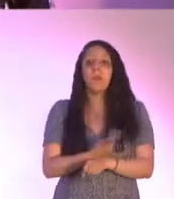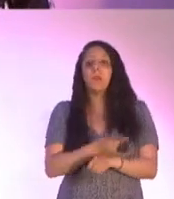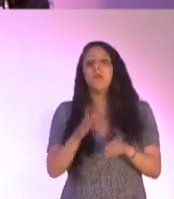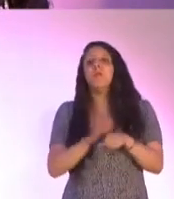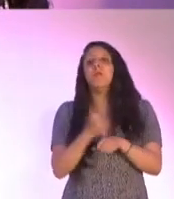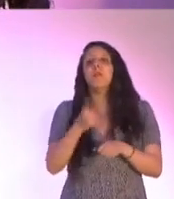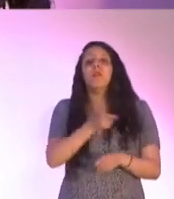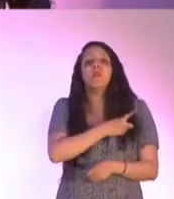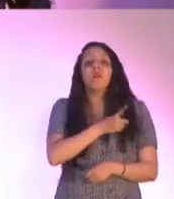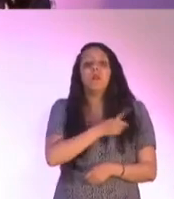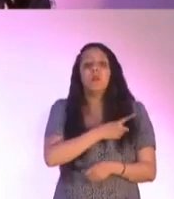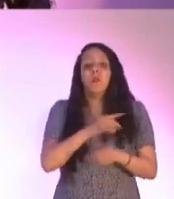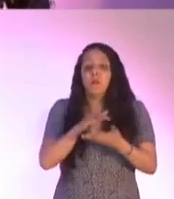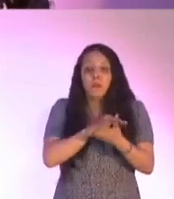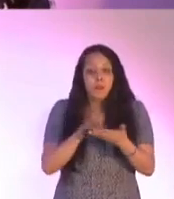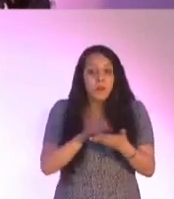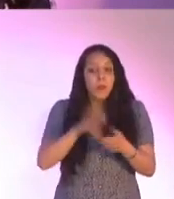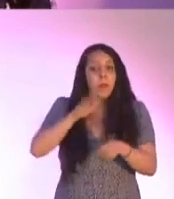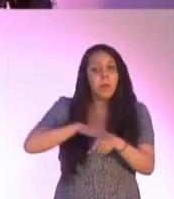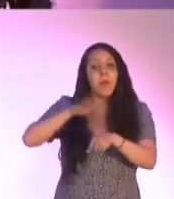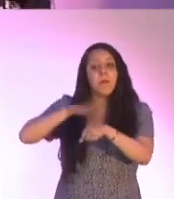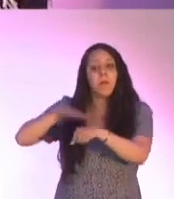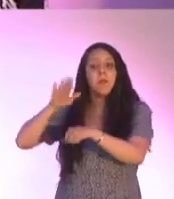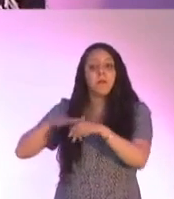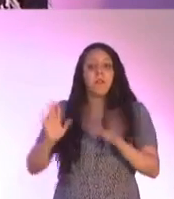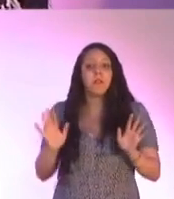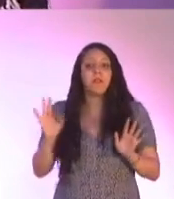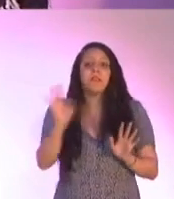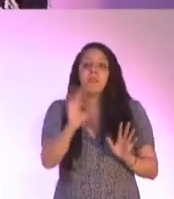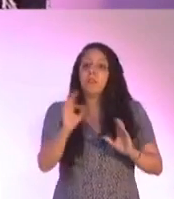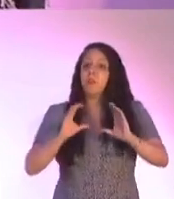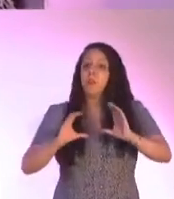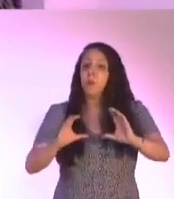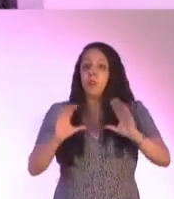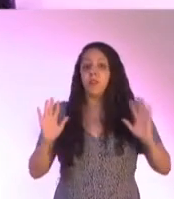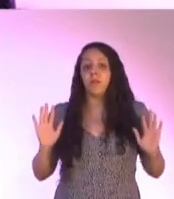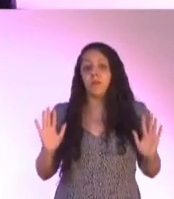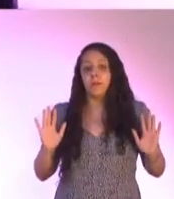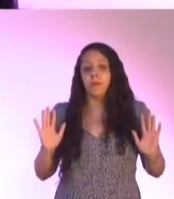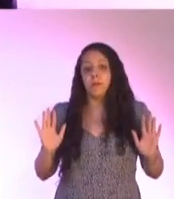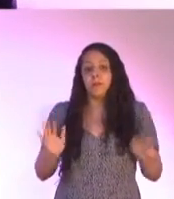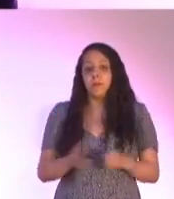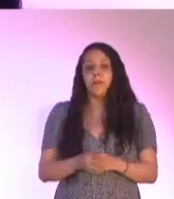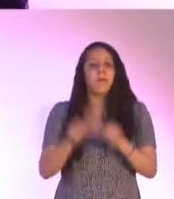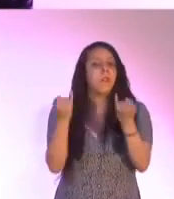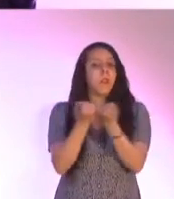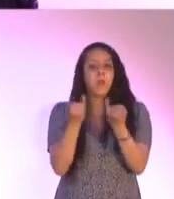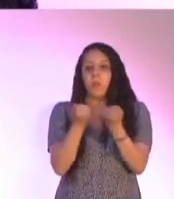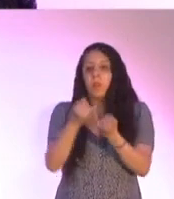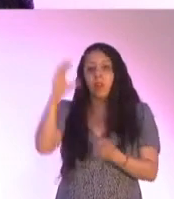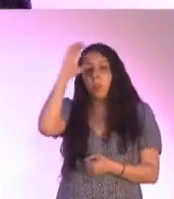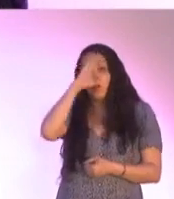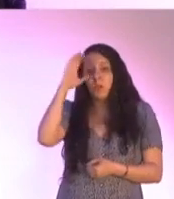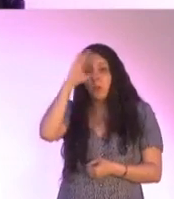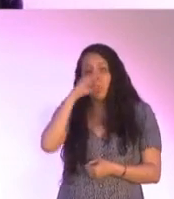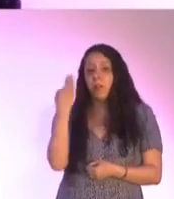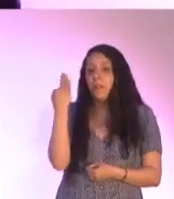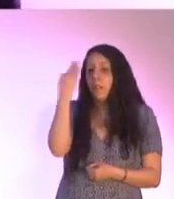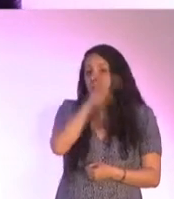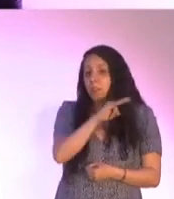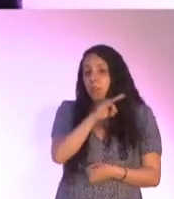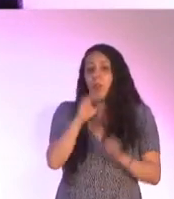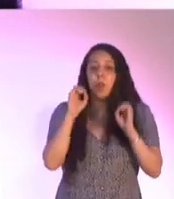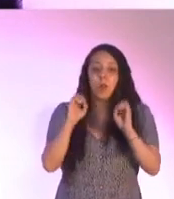todas las obras de ciencia ficción y luego también todo con lo de la ciencia ficción y la fantasía a ver yo no sé yo